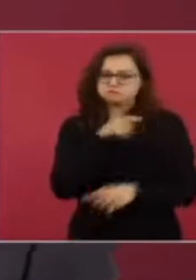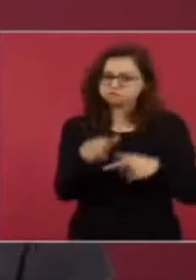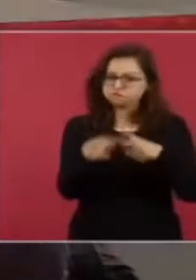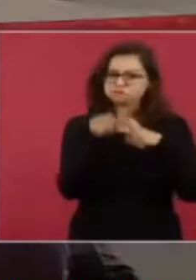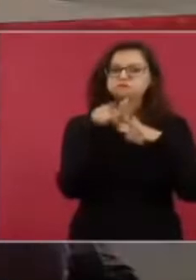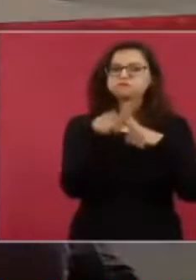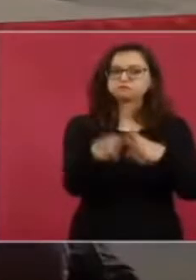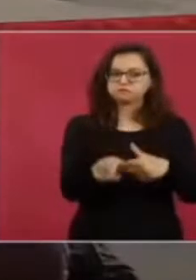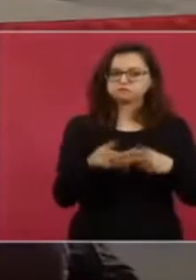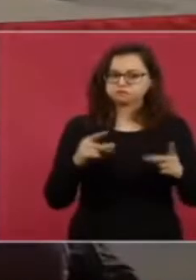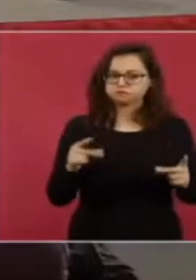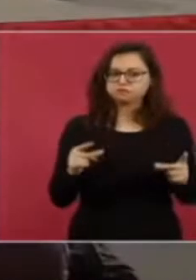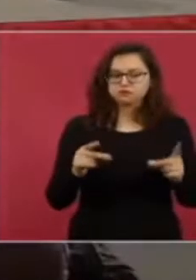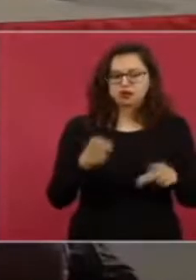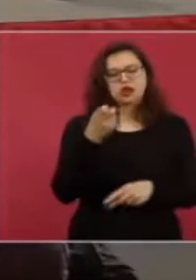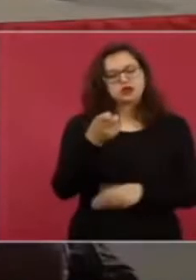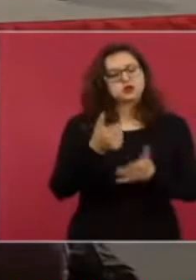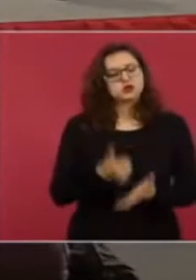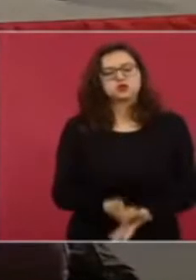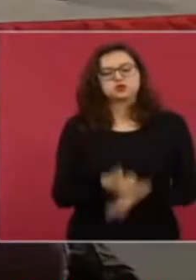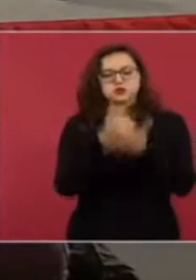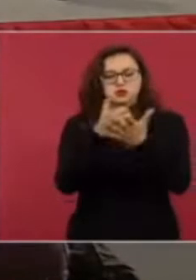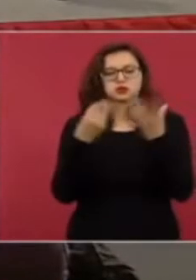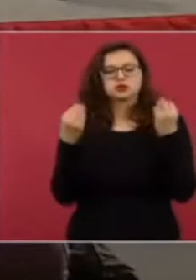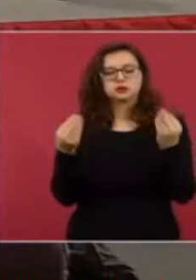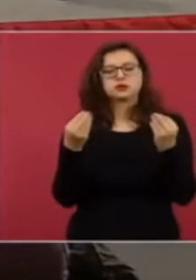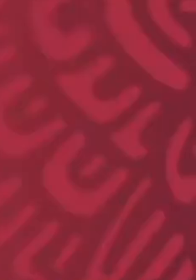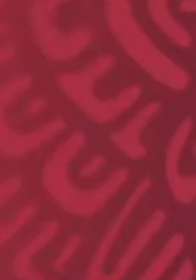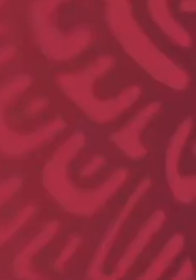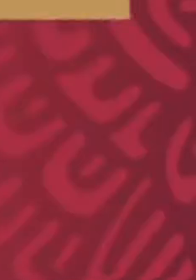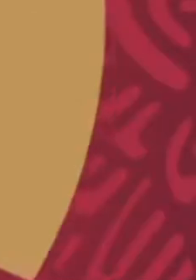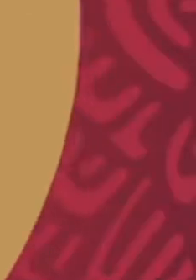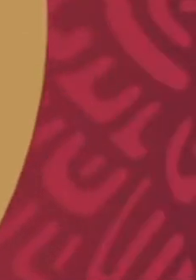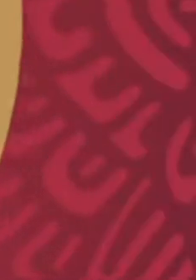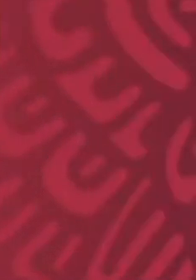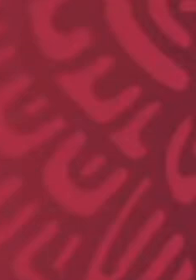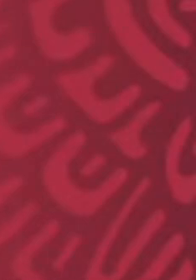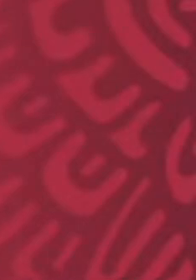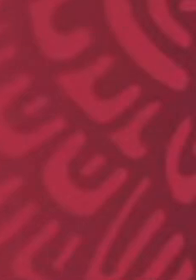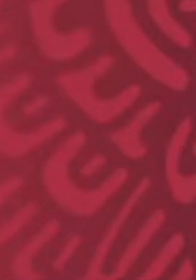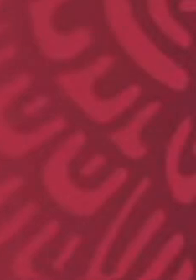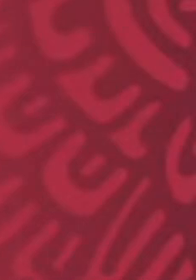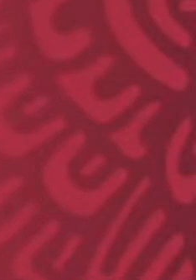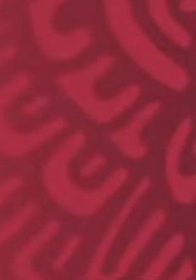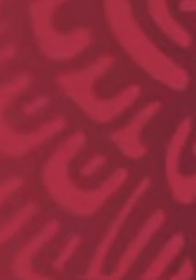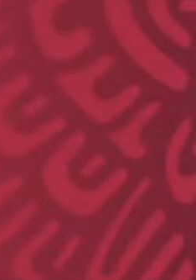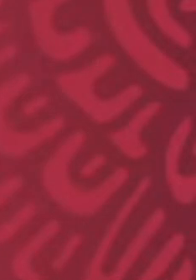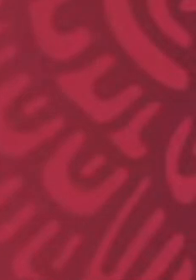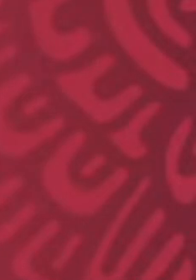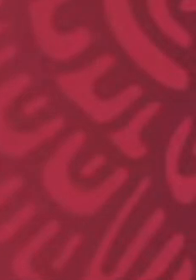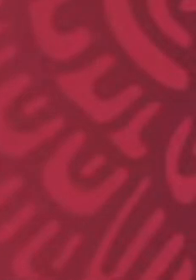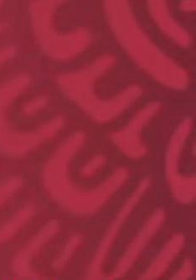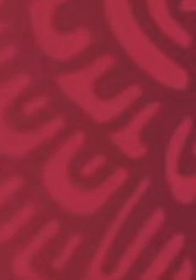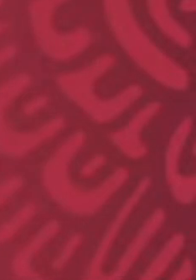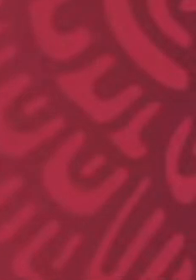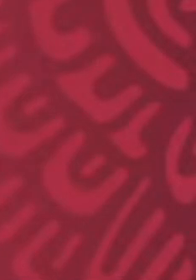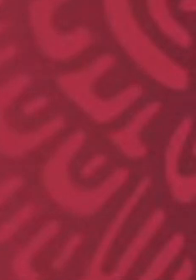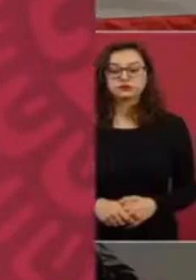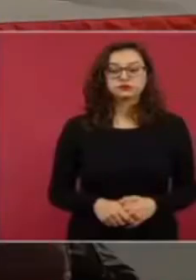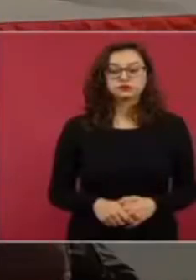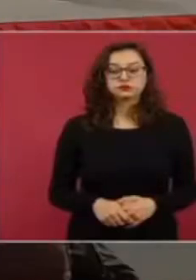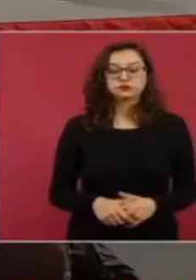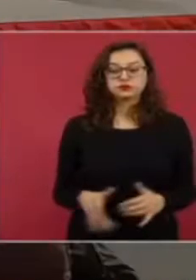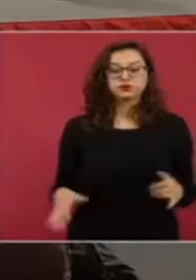de la pandemia de COVID-19 y la preparación de mezclas oncológicas distribuidas en hospitales del país.